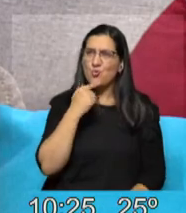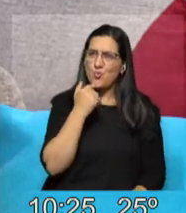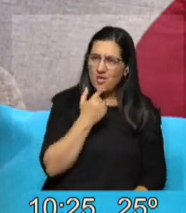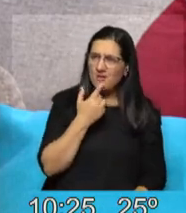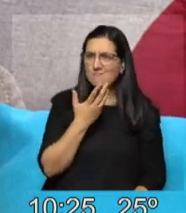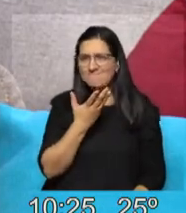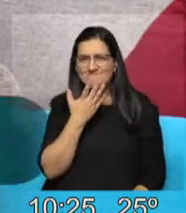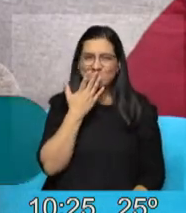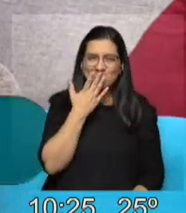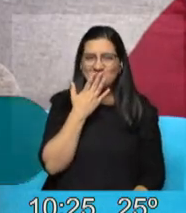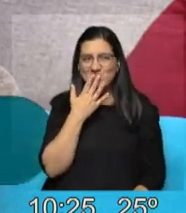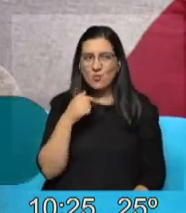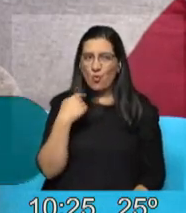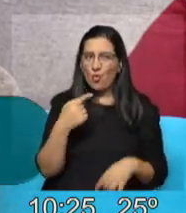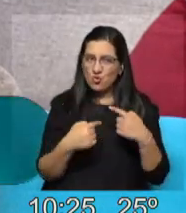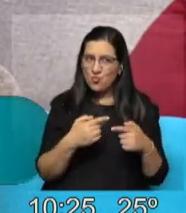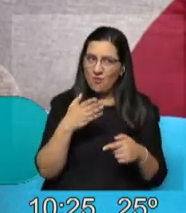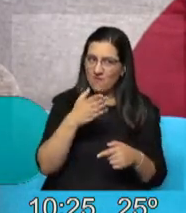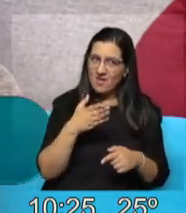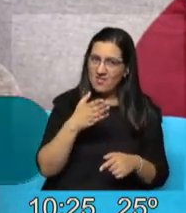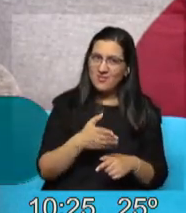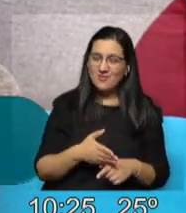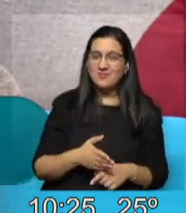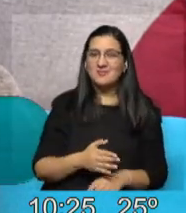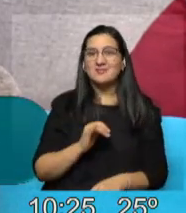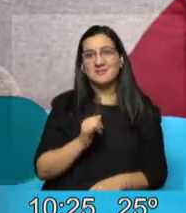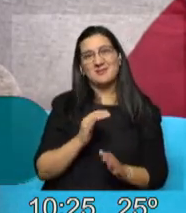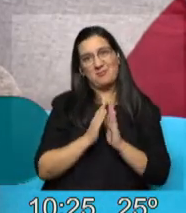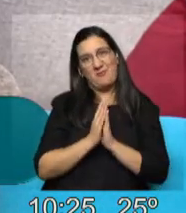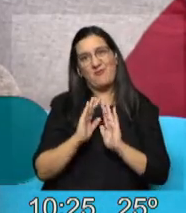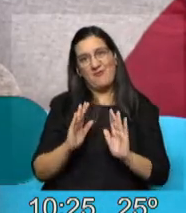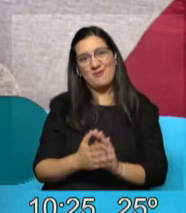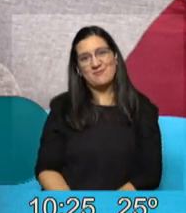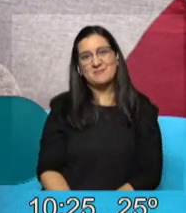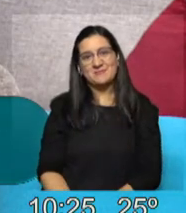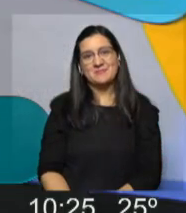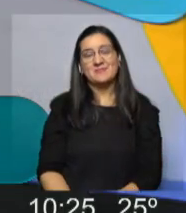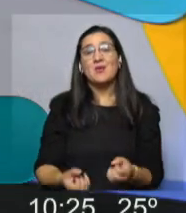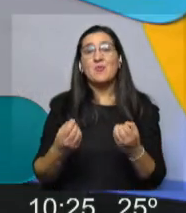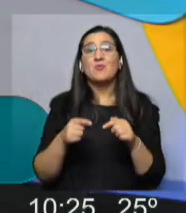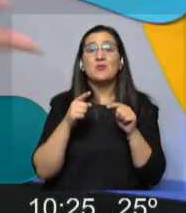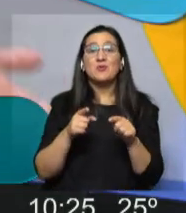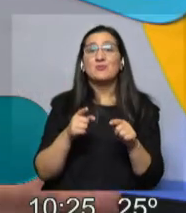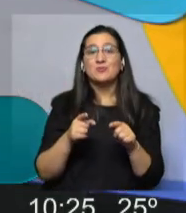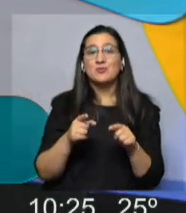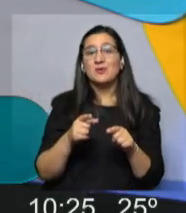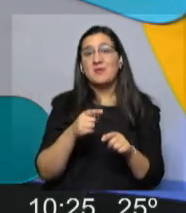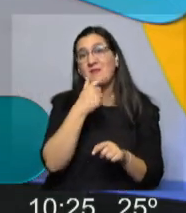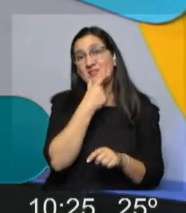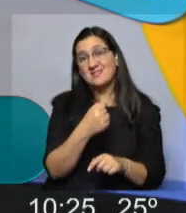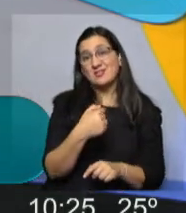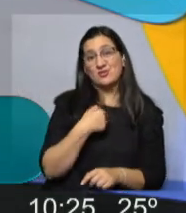Dudé varias veces. No, sí. Te lo pido. ¿Usted dice? Sí, te lo pido, por favor. Bueno. Porque lo tuyo lo hace mucho más fácil